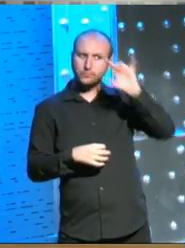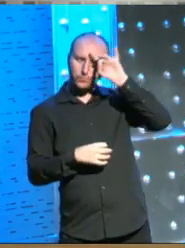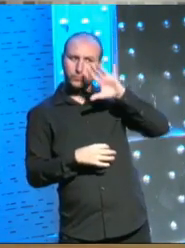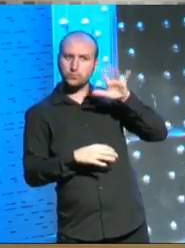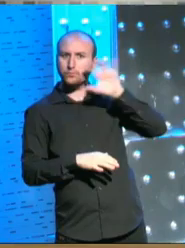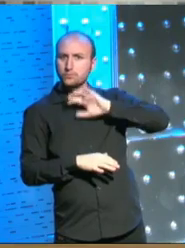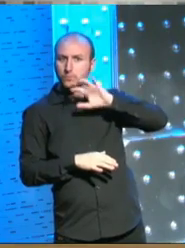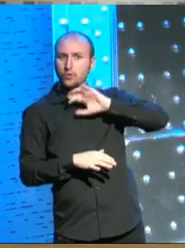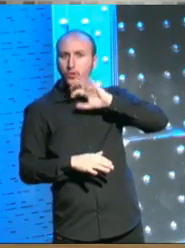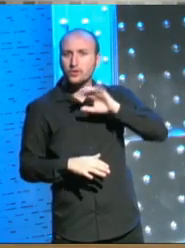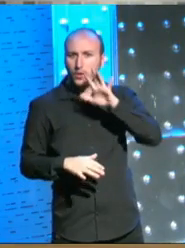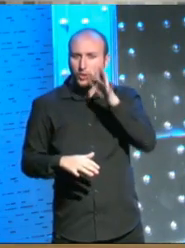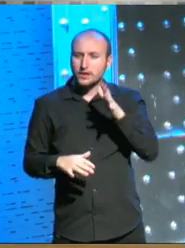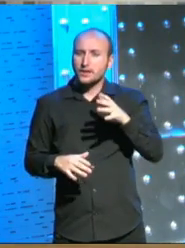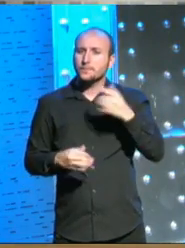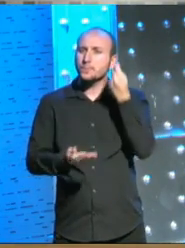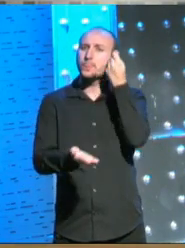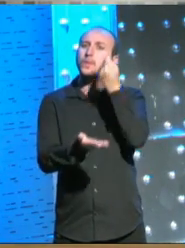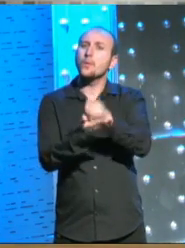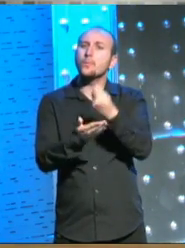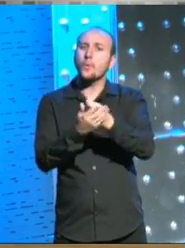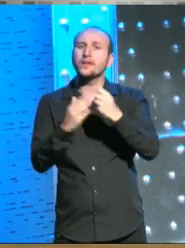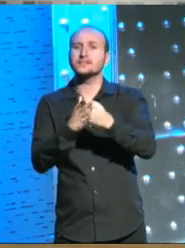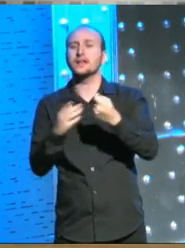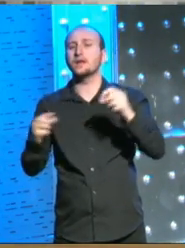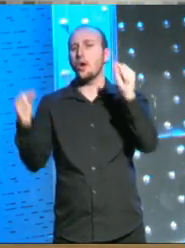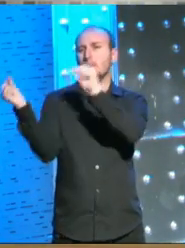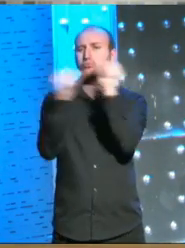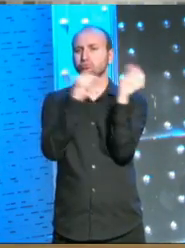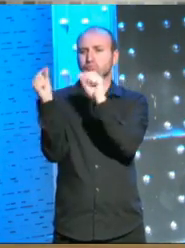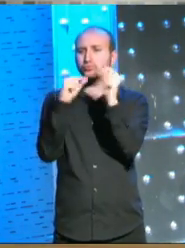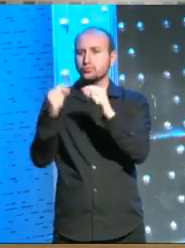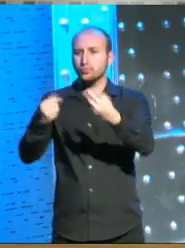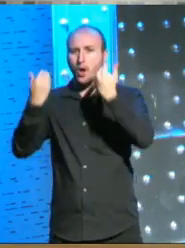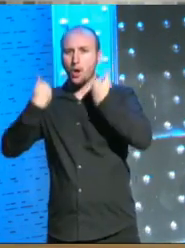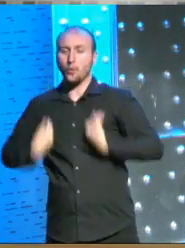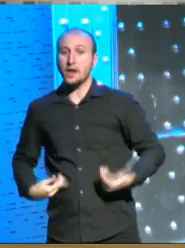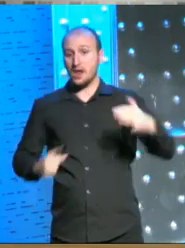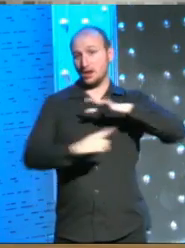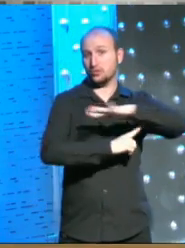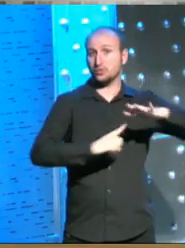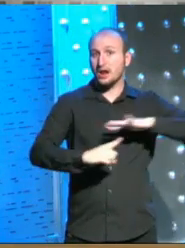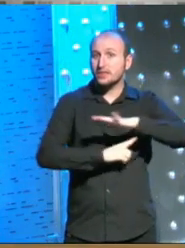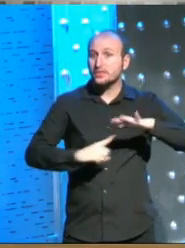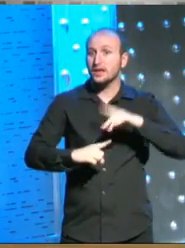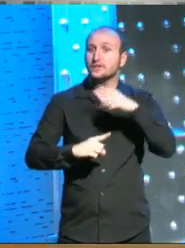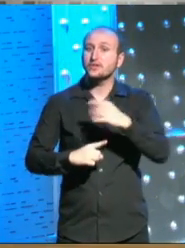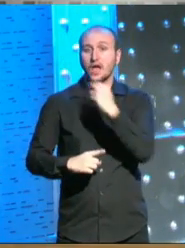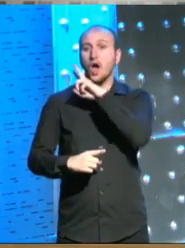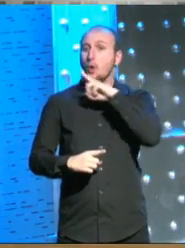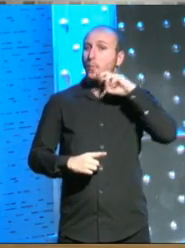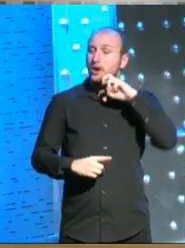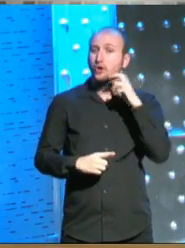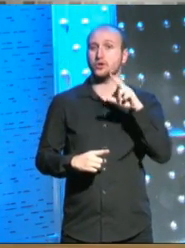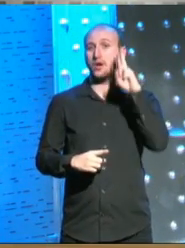ralentí, porque muestran una discrepancia entre la percepción humana y la naturaleza, ¿no? Eso para un surrealista, hasta el punto que